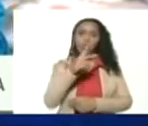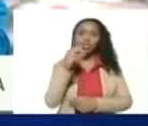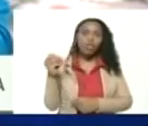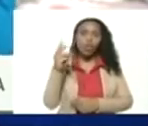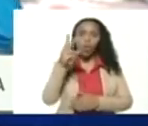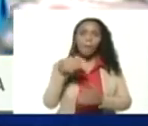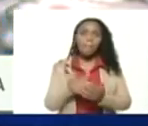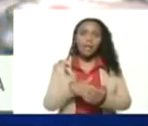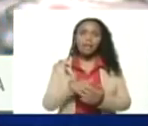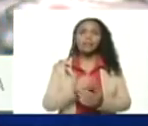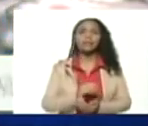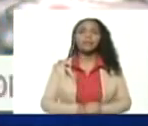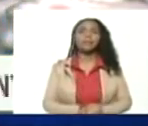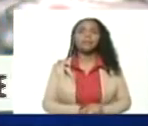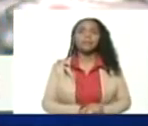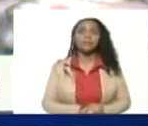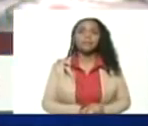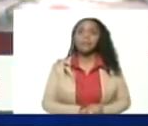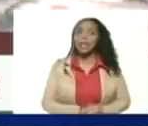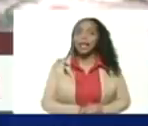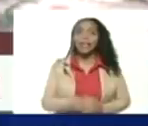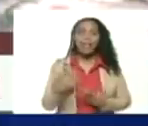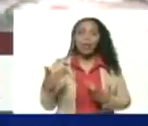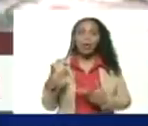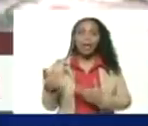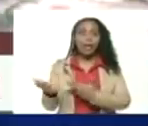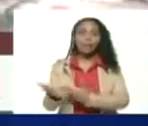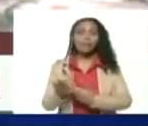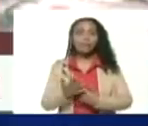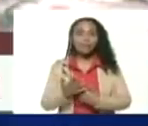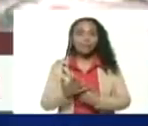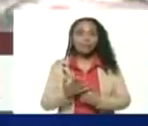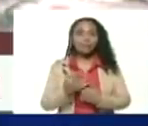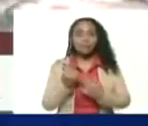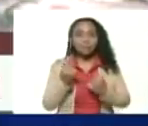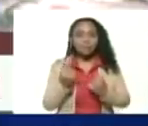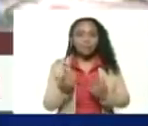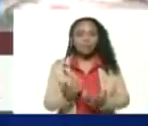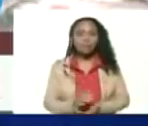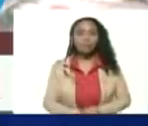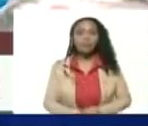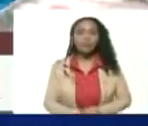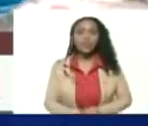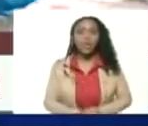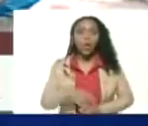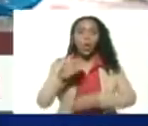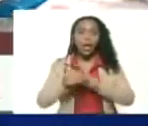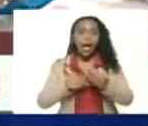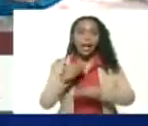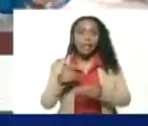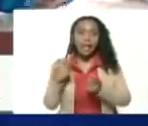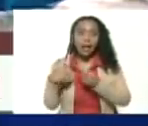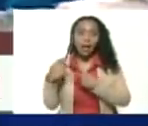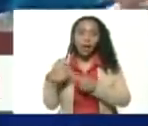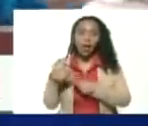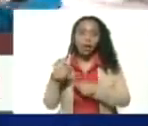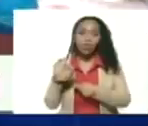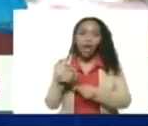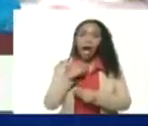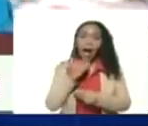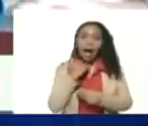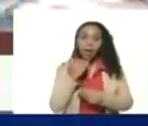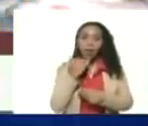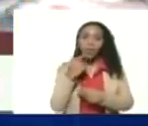2000, desde los que reciben remesas, por ejemplo, o los que hacen algún negocito y venden alguna